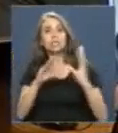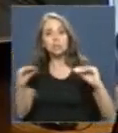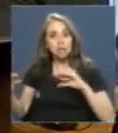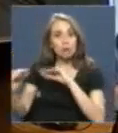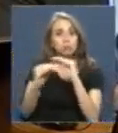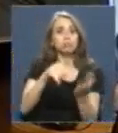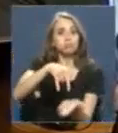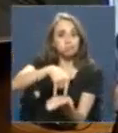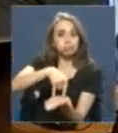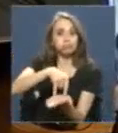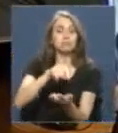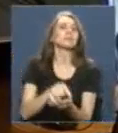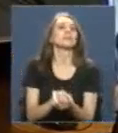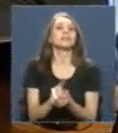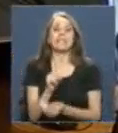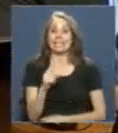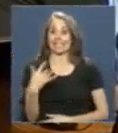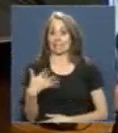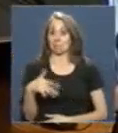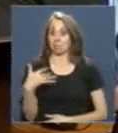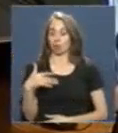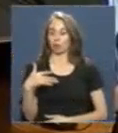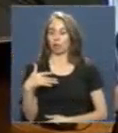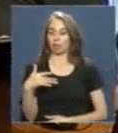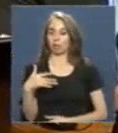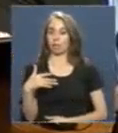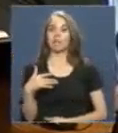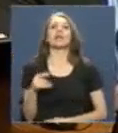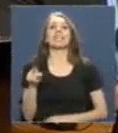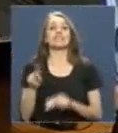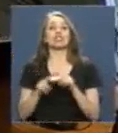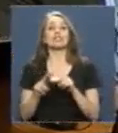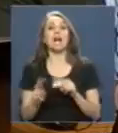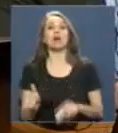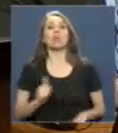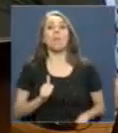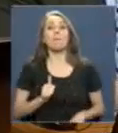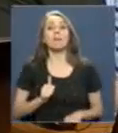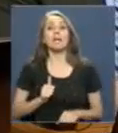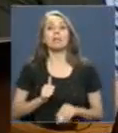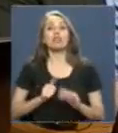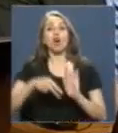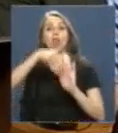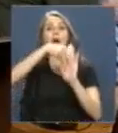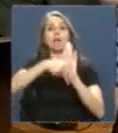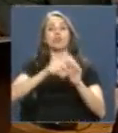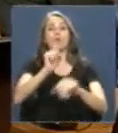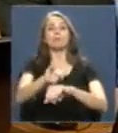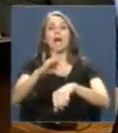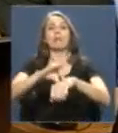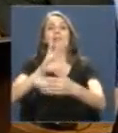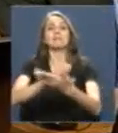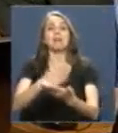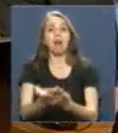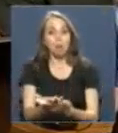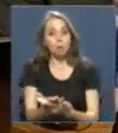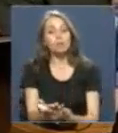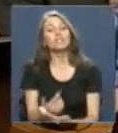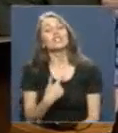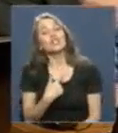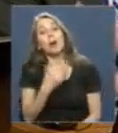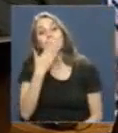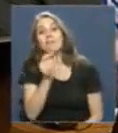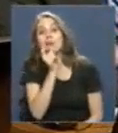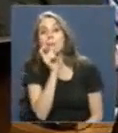Pero es importante hacerlo cumpliendo con las normas sanitarias. Yo habría preferido que se hablara